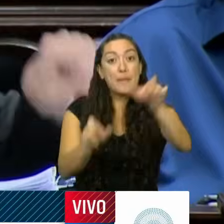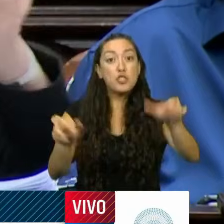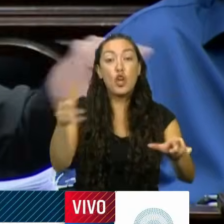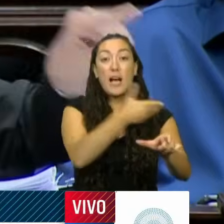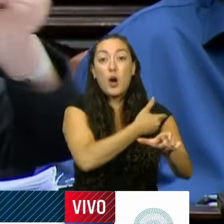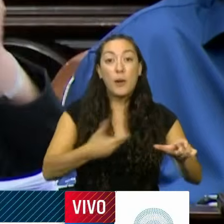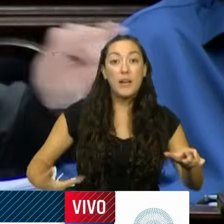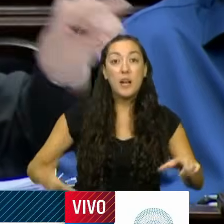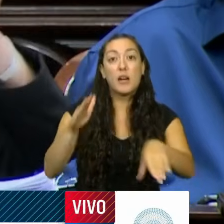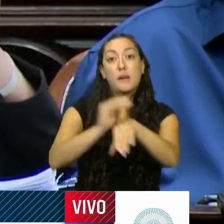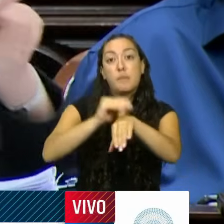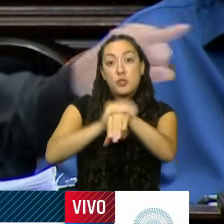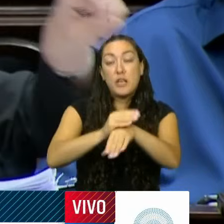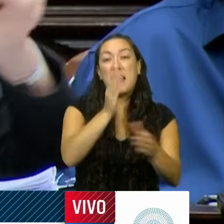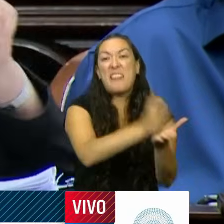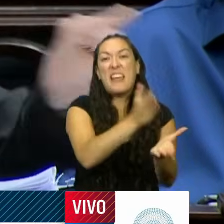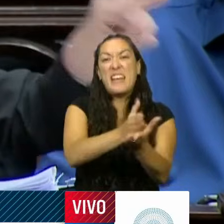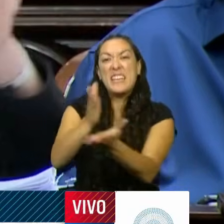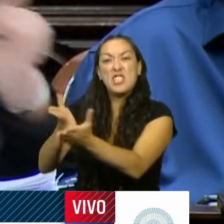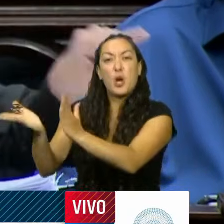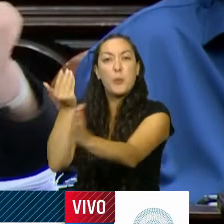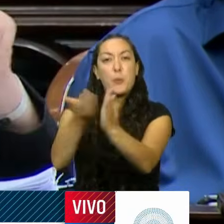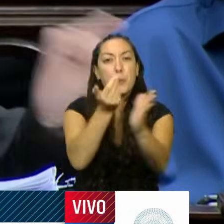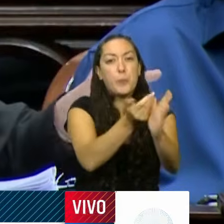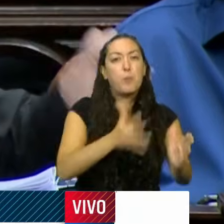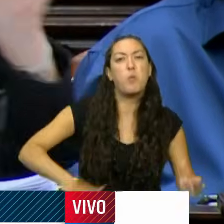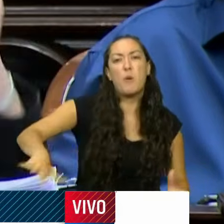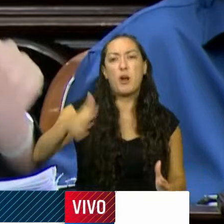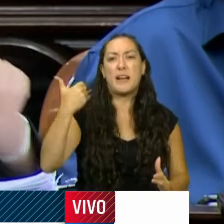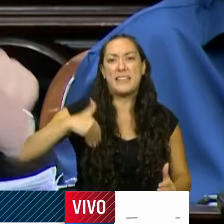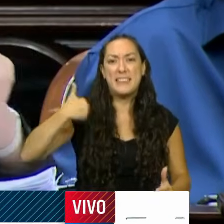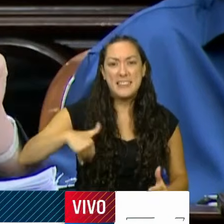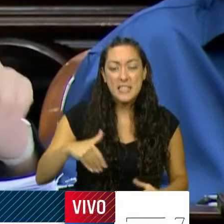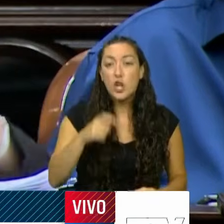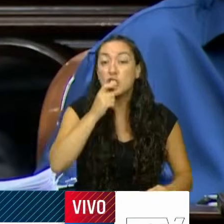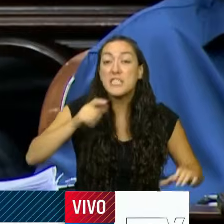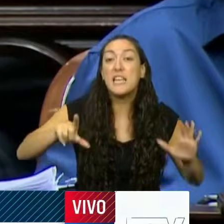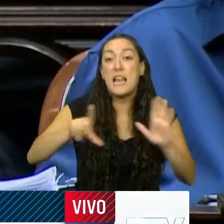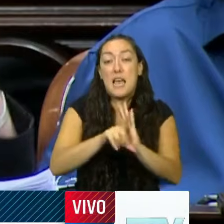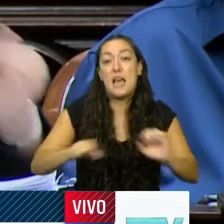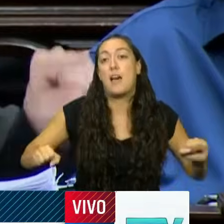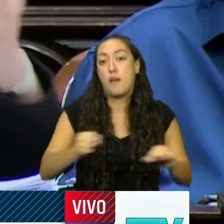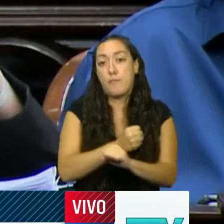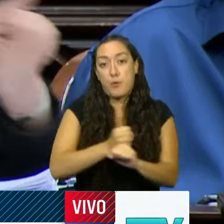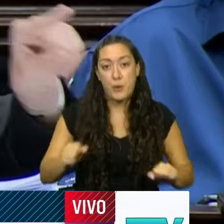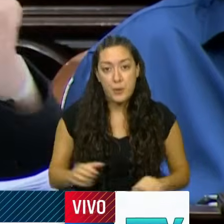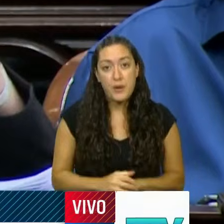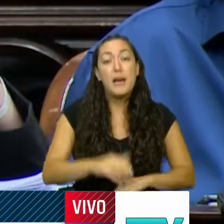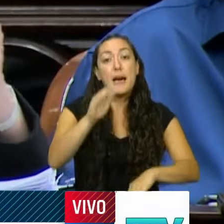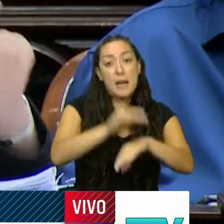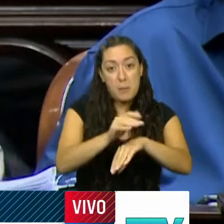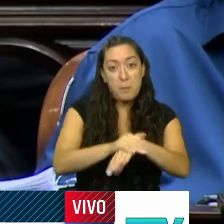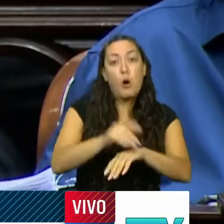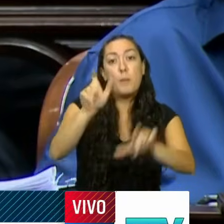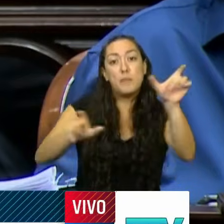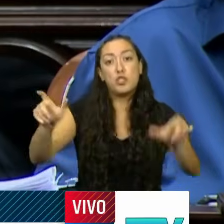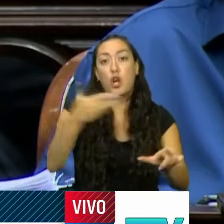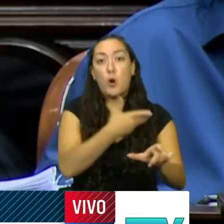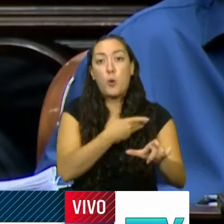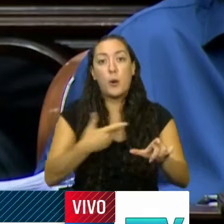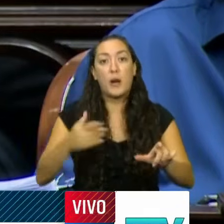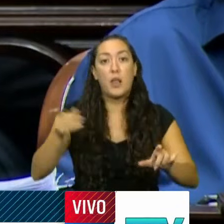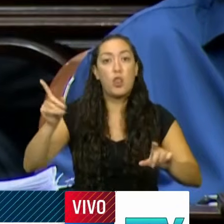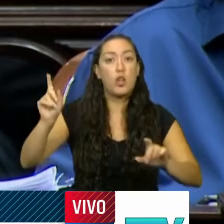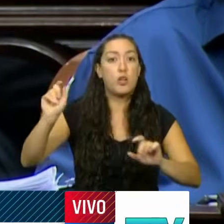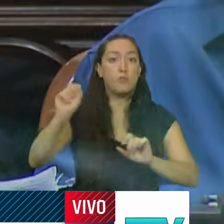gobernadores de la quita de derecho más fenomenal que va a tener el pueblo argentino de aprobarse esta norma. Hago responsable a esos gobernadores.